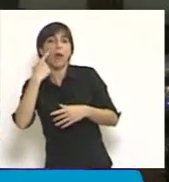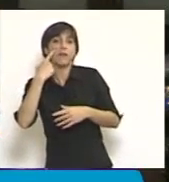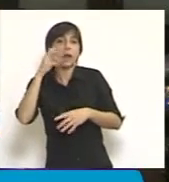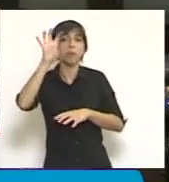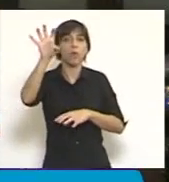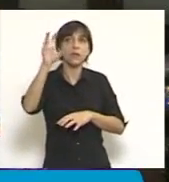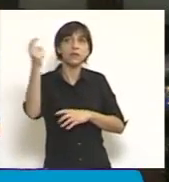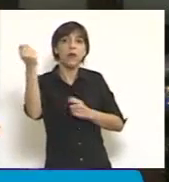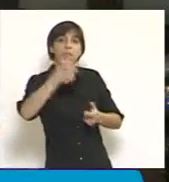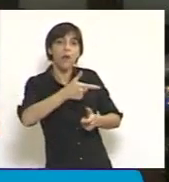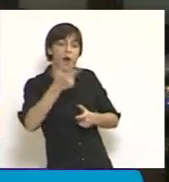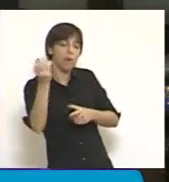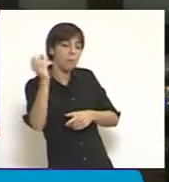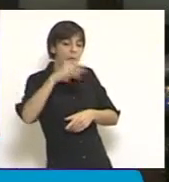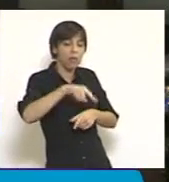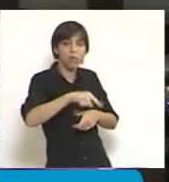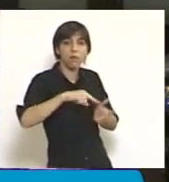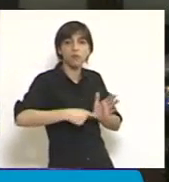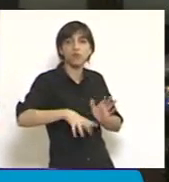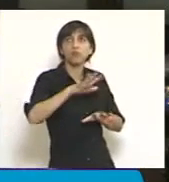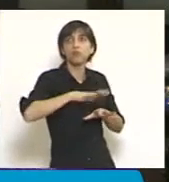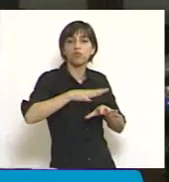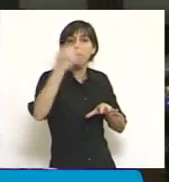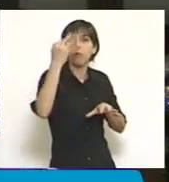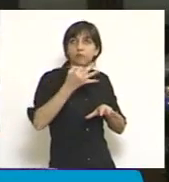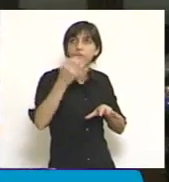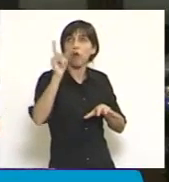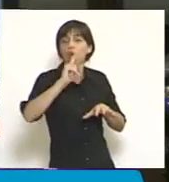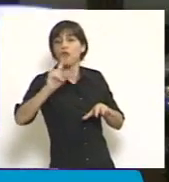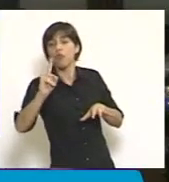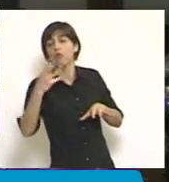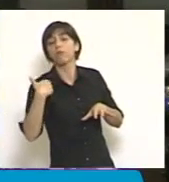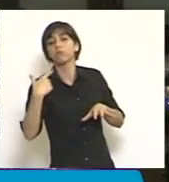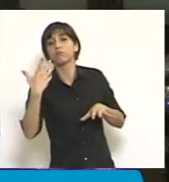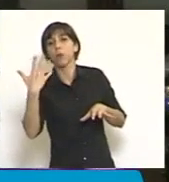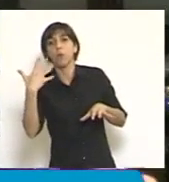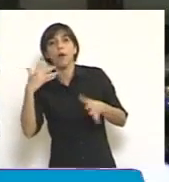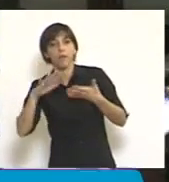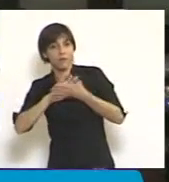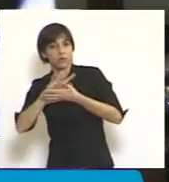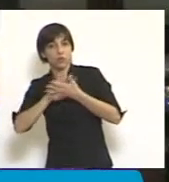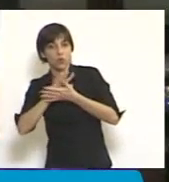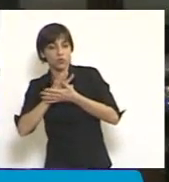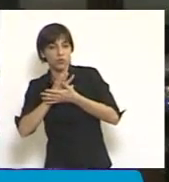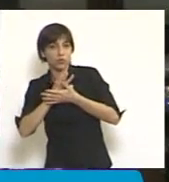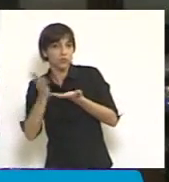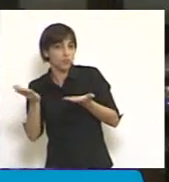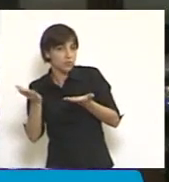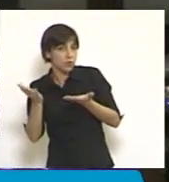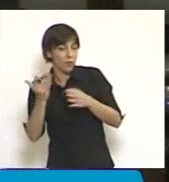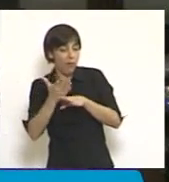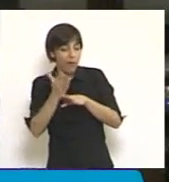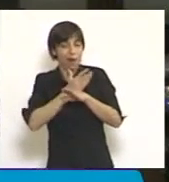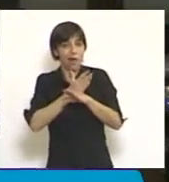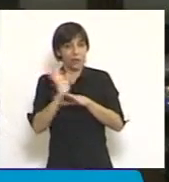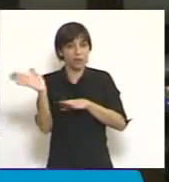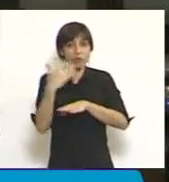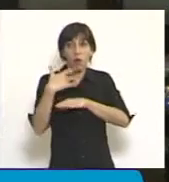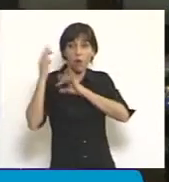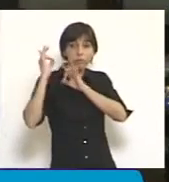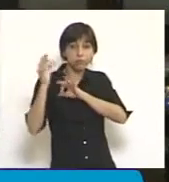conserva respecto de esa justicia penal ordinaria es la de resolver cuándo y cómo hace la transferencia